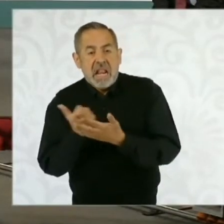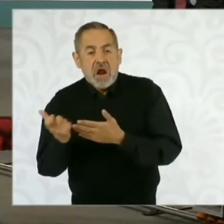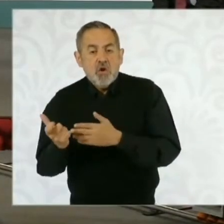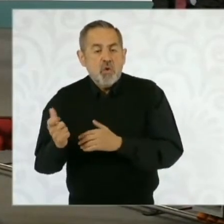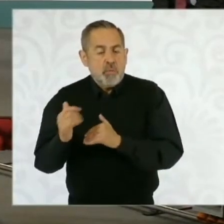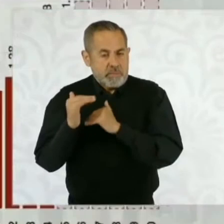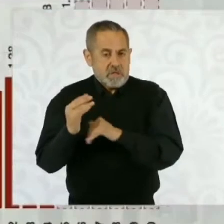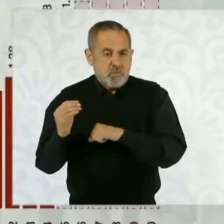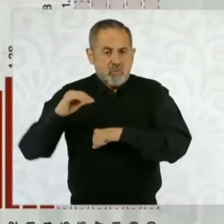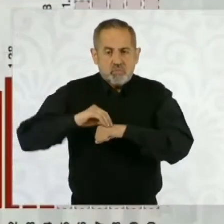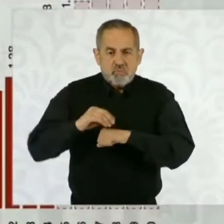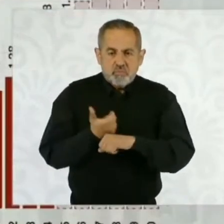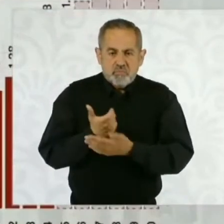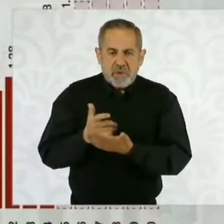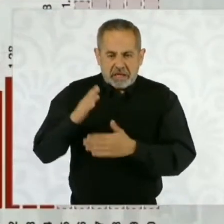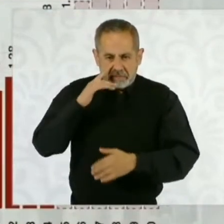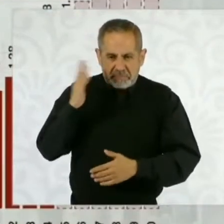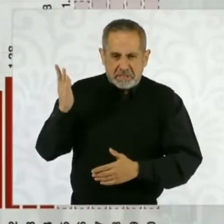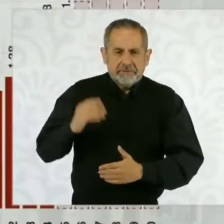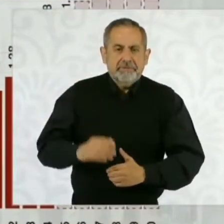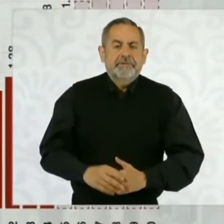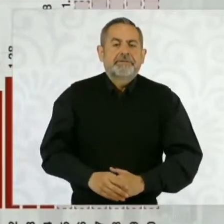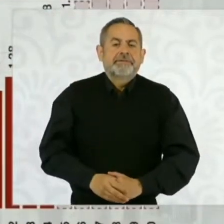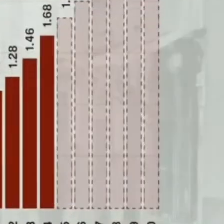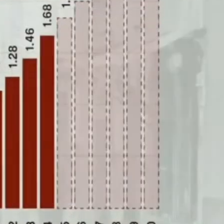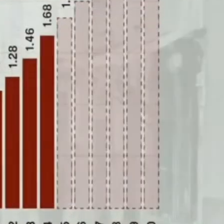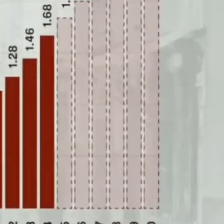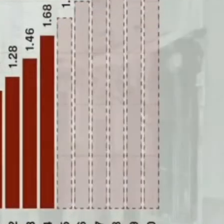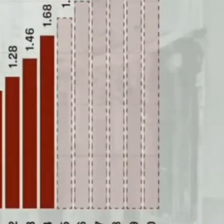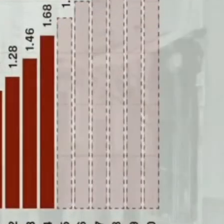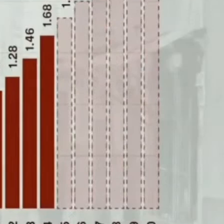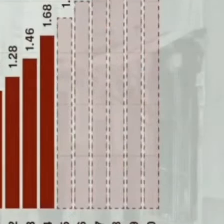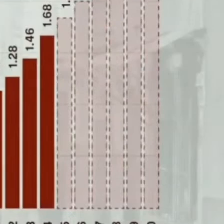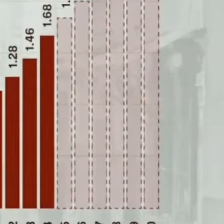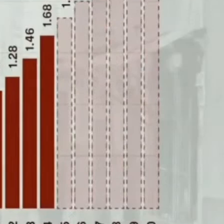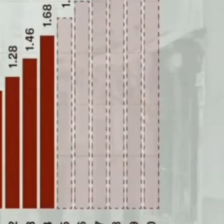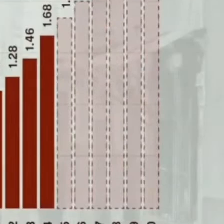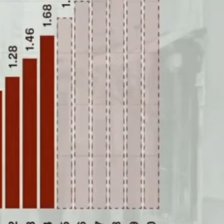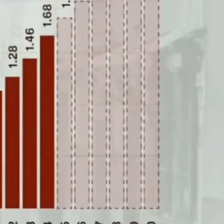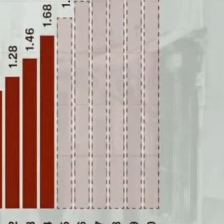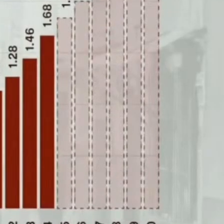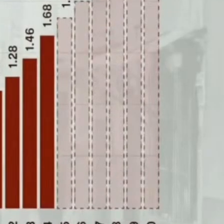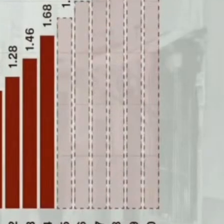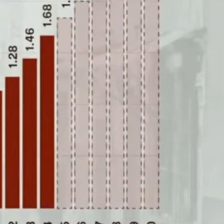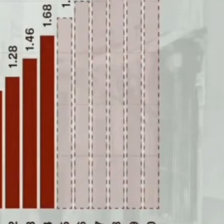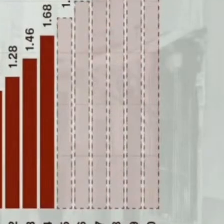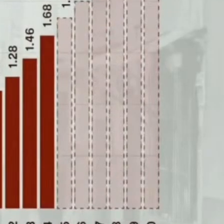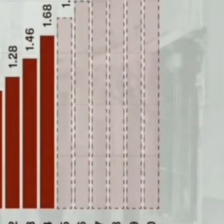mínimo. Préstame el micrófono.